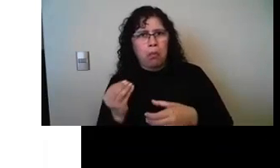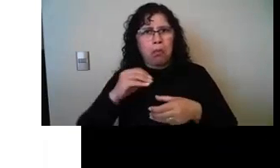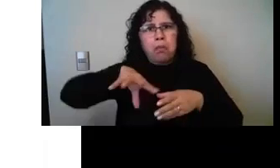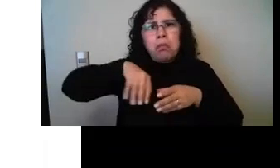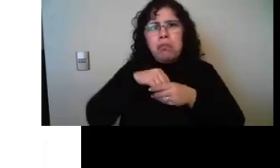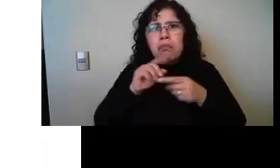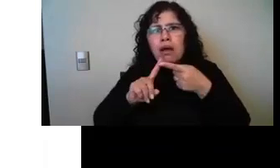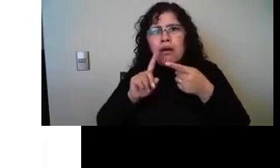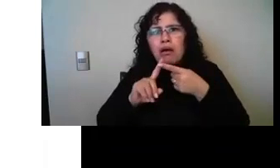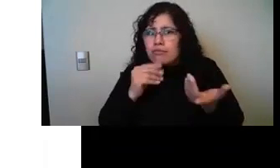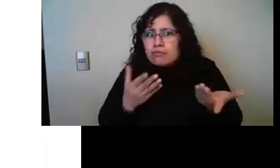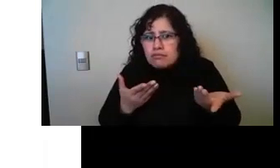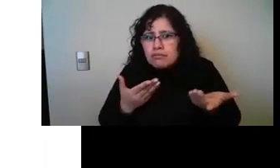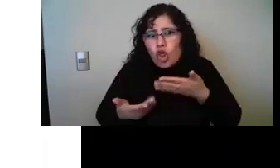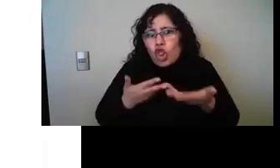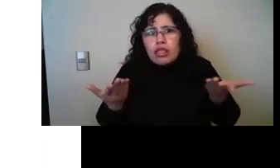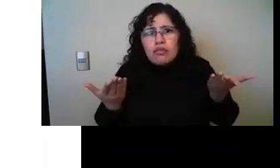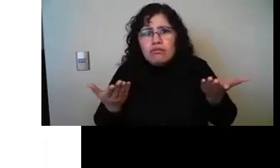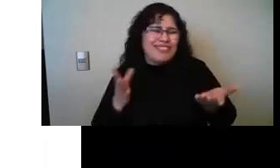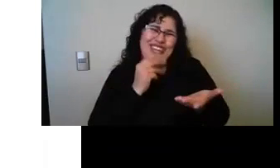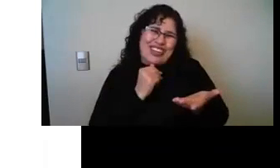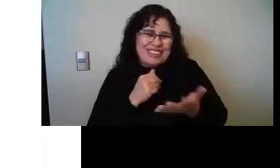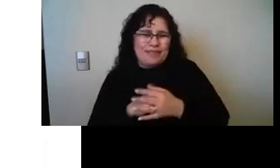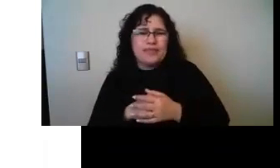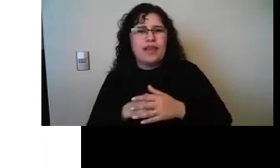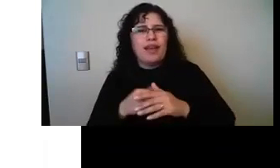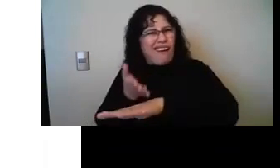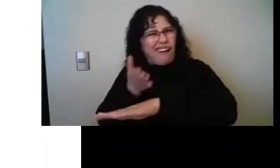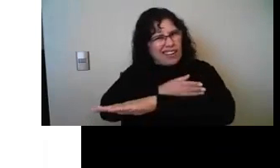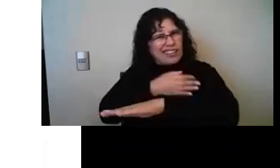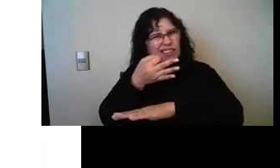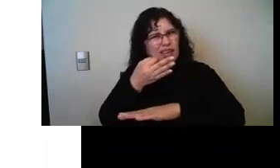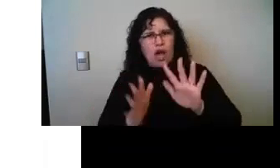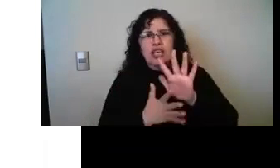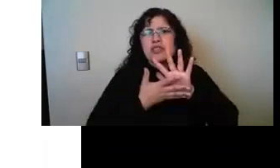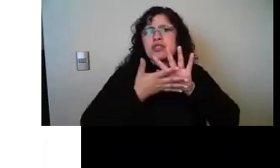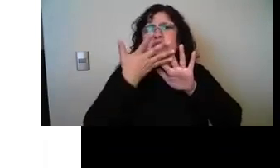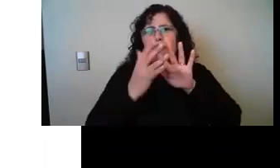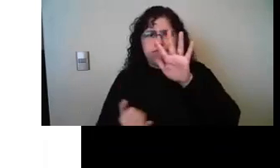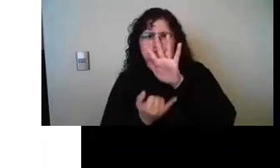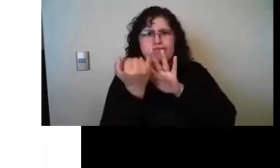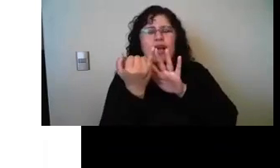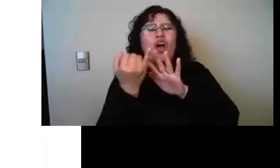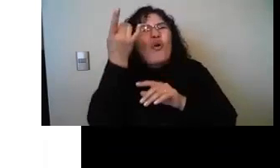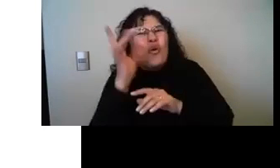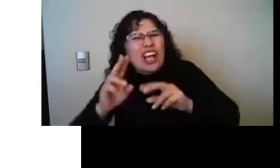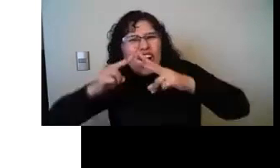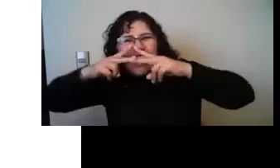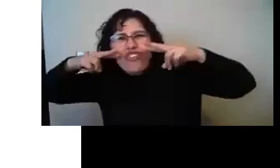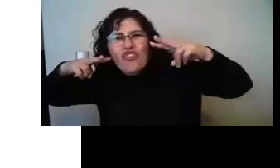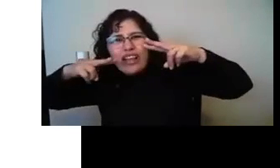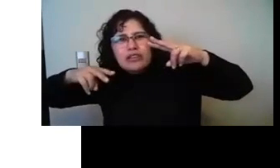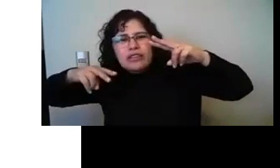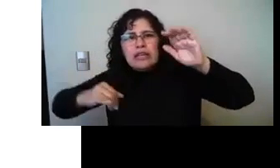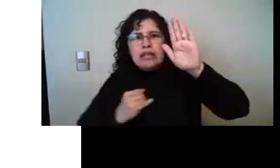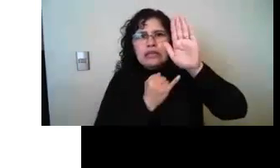todo la parte sensitiva pasaba por el tálamo, excepto el olfato. ¿Ya? Excepto